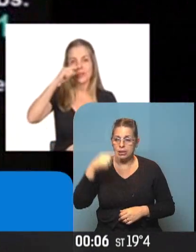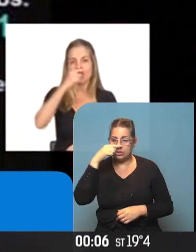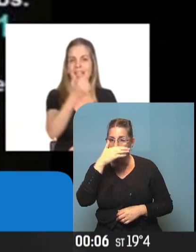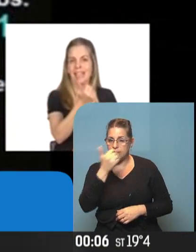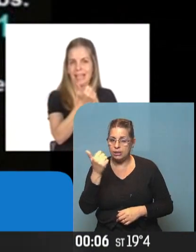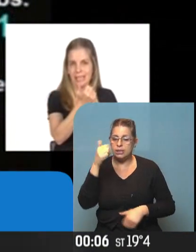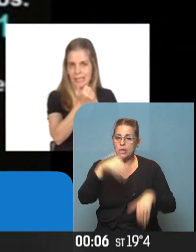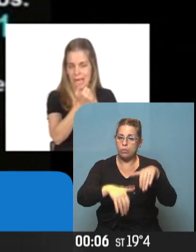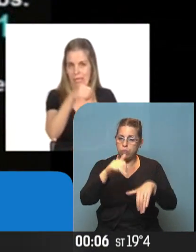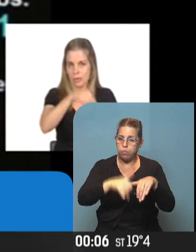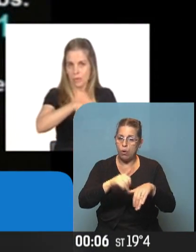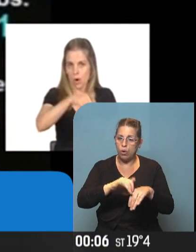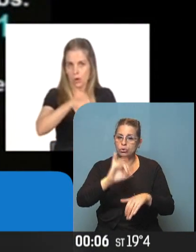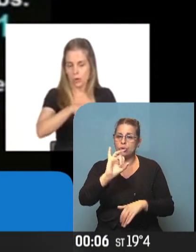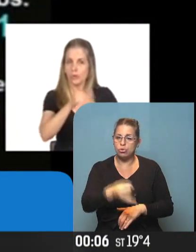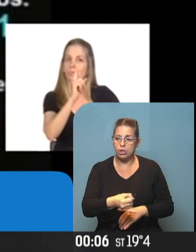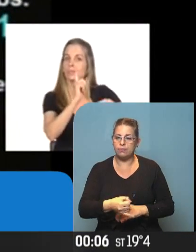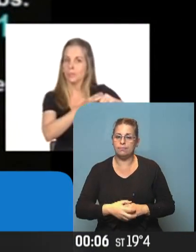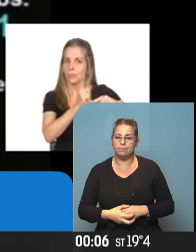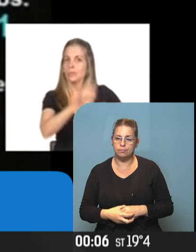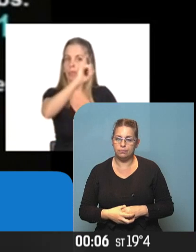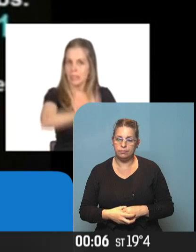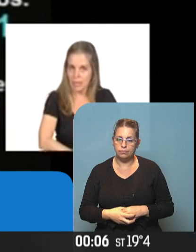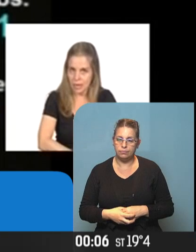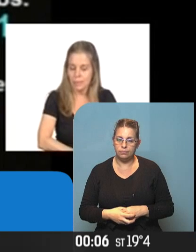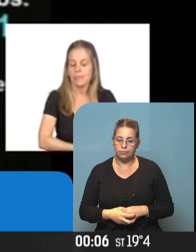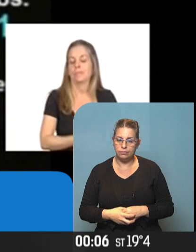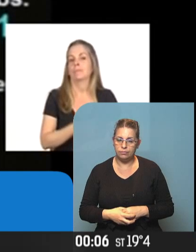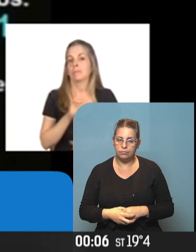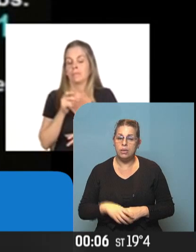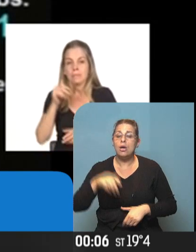176 votos fueron afirmativos,